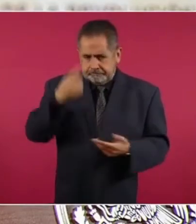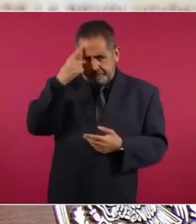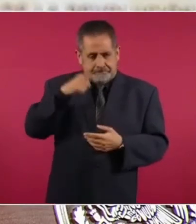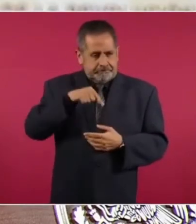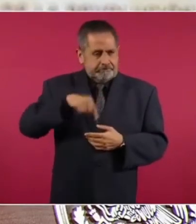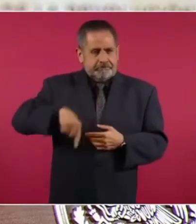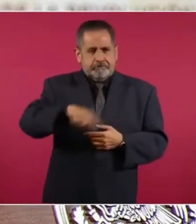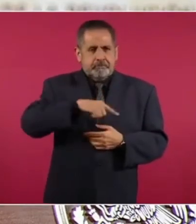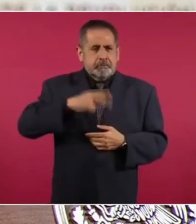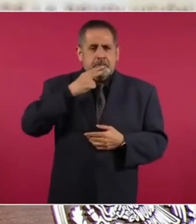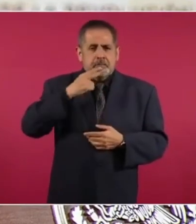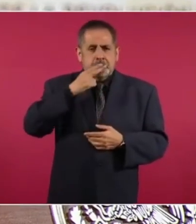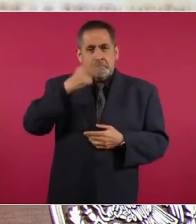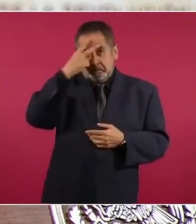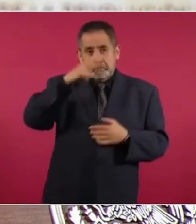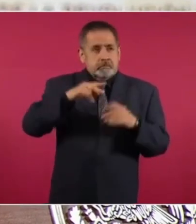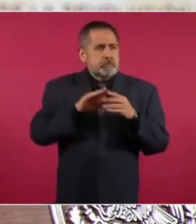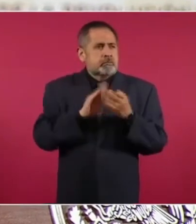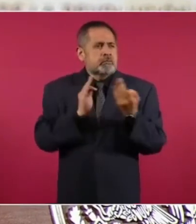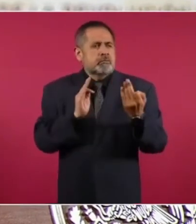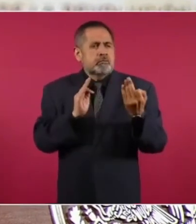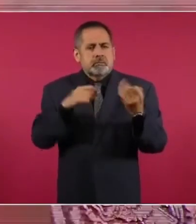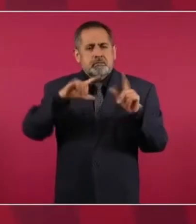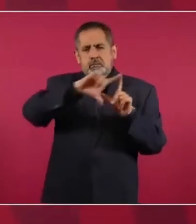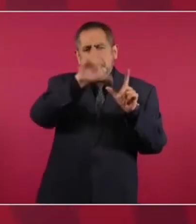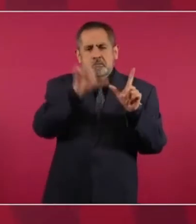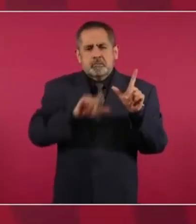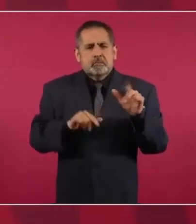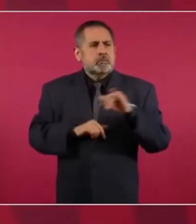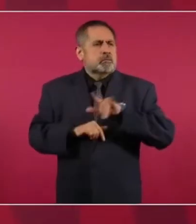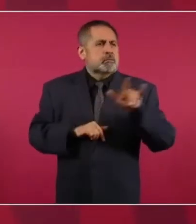para usarse en México,